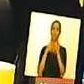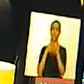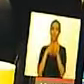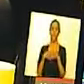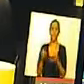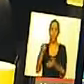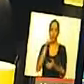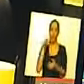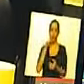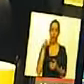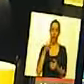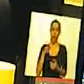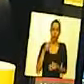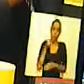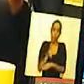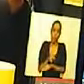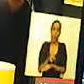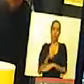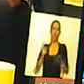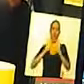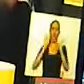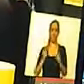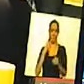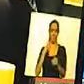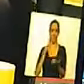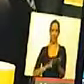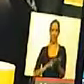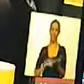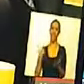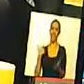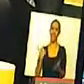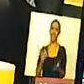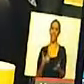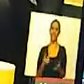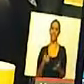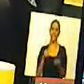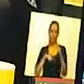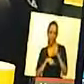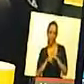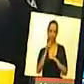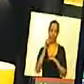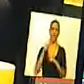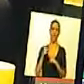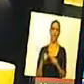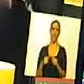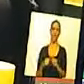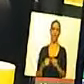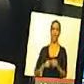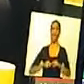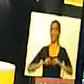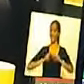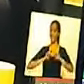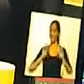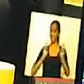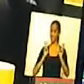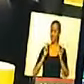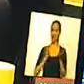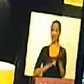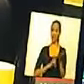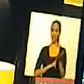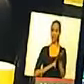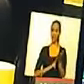de imponer una manera de ver la realidad tienen que apelar a esa alteración de la realidad.